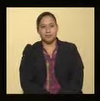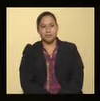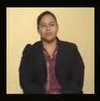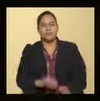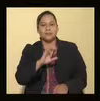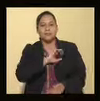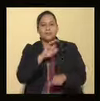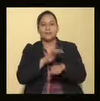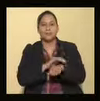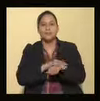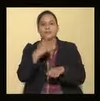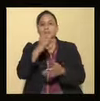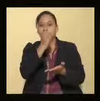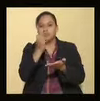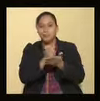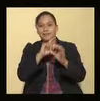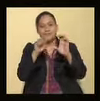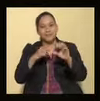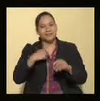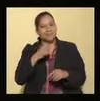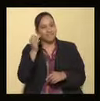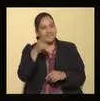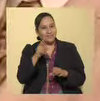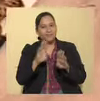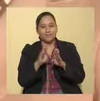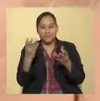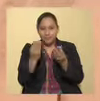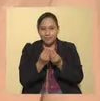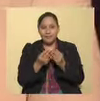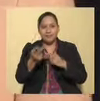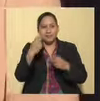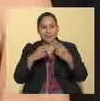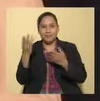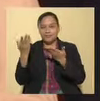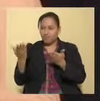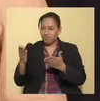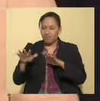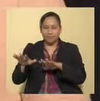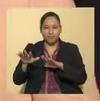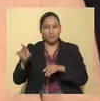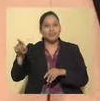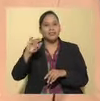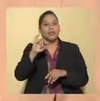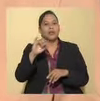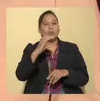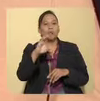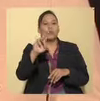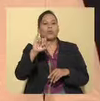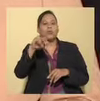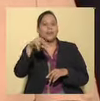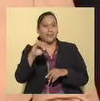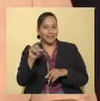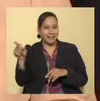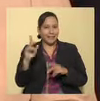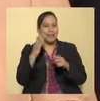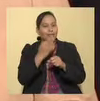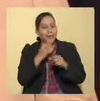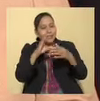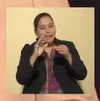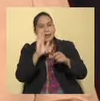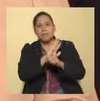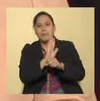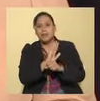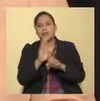Queridos amigos de Tus Ciudades, me siento altamente privilegiado de estar aquí con la gran personalidad, Don Cuino, que nos va a platicar sobre una